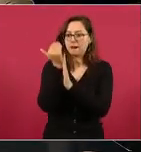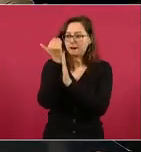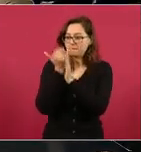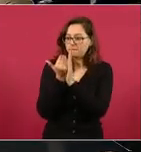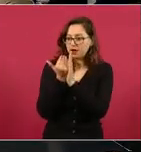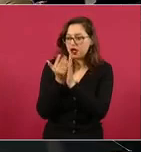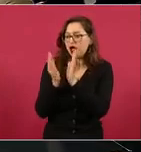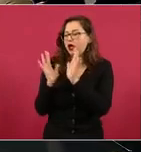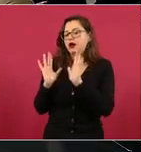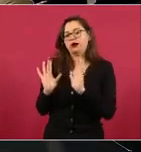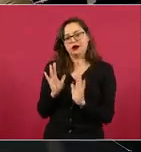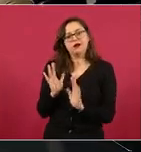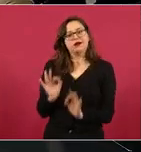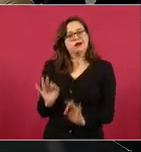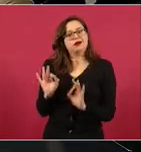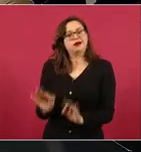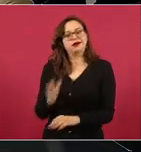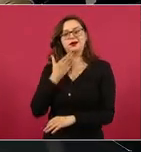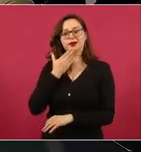crecer,